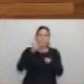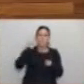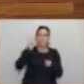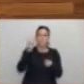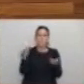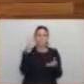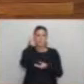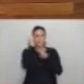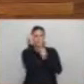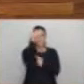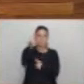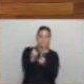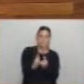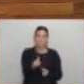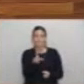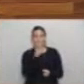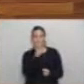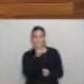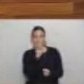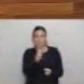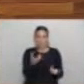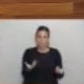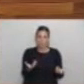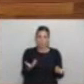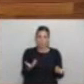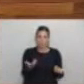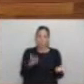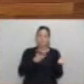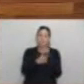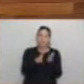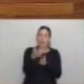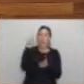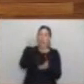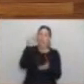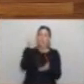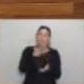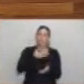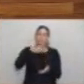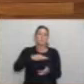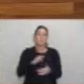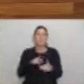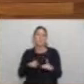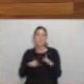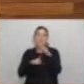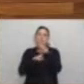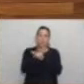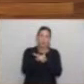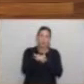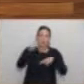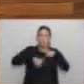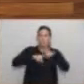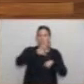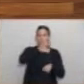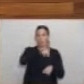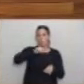Ese polinomio será el destilado de las posibilidades de desarrollo que se conceda a cada comunidad. Y el resultado, en muy buena